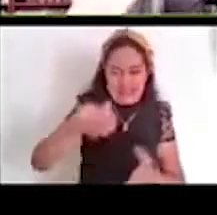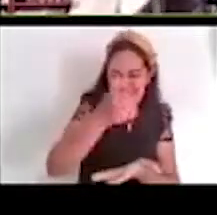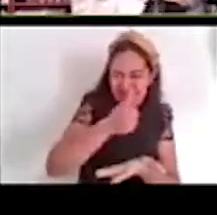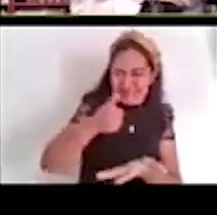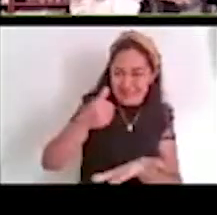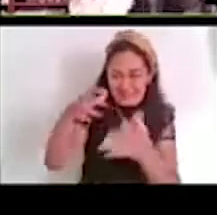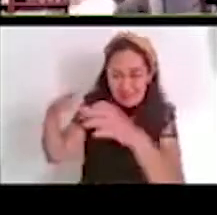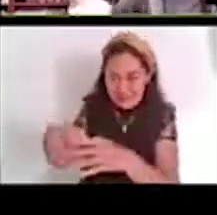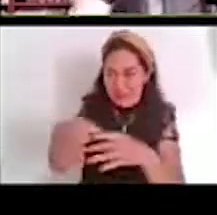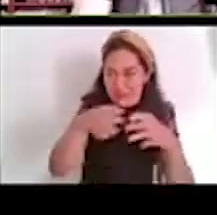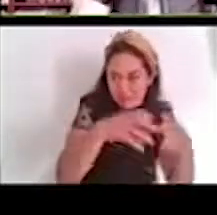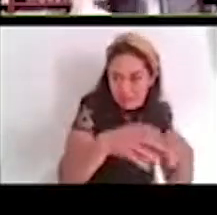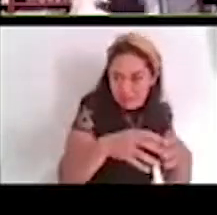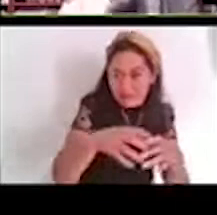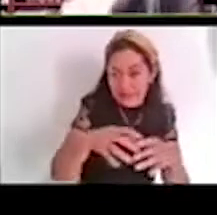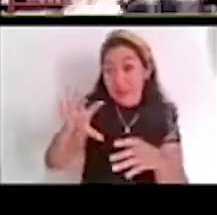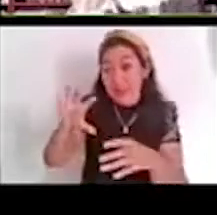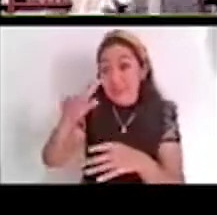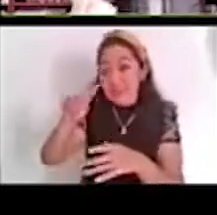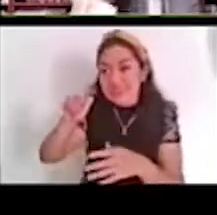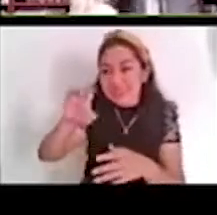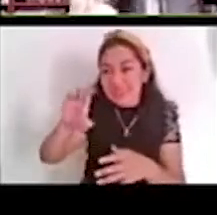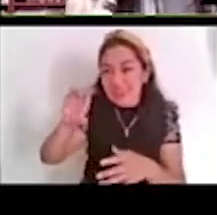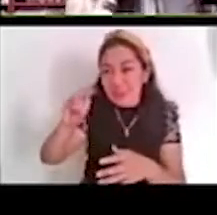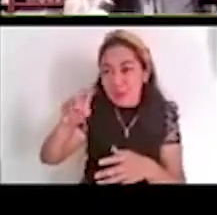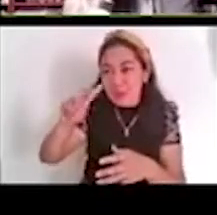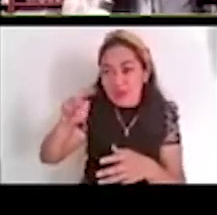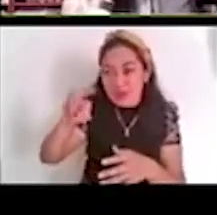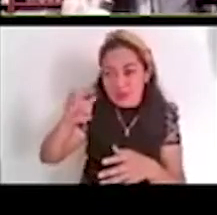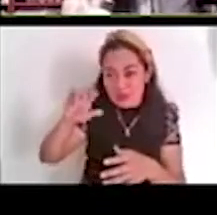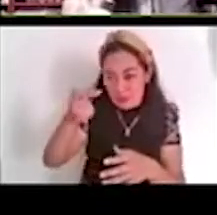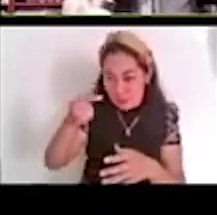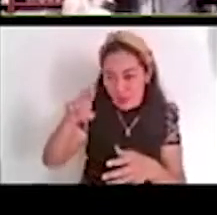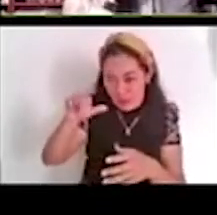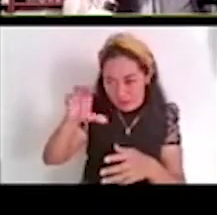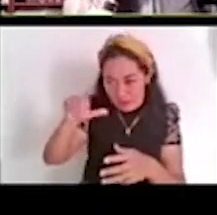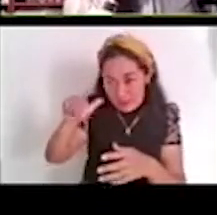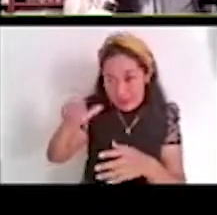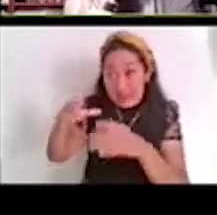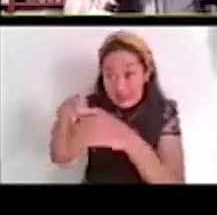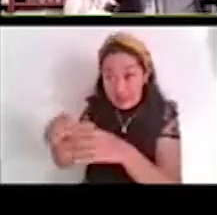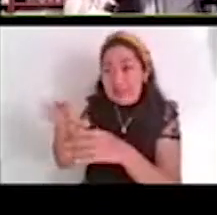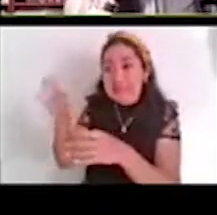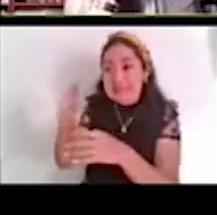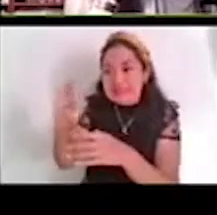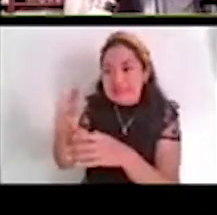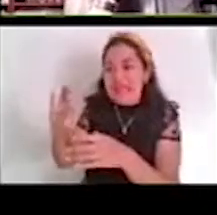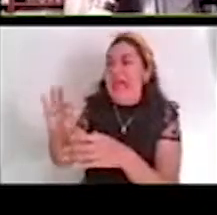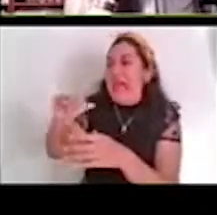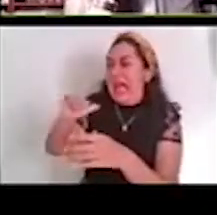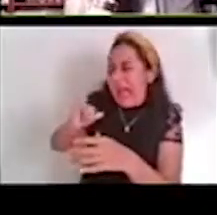teotihuacanas en la cuenca haya sido un ancestro del propio Azcapotzalco.